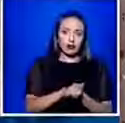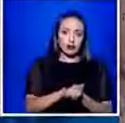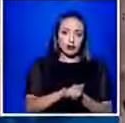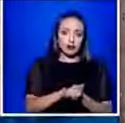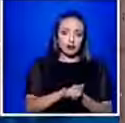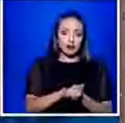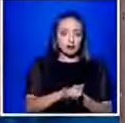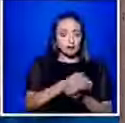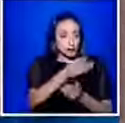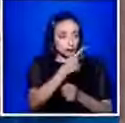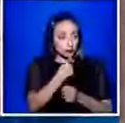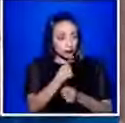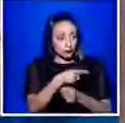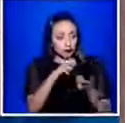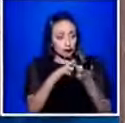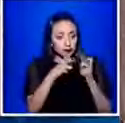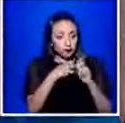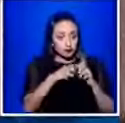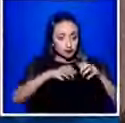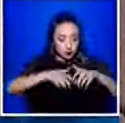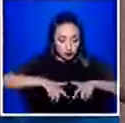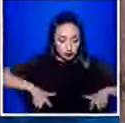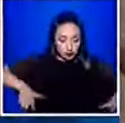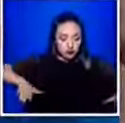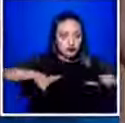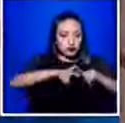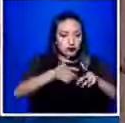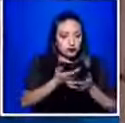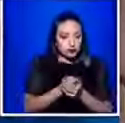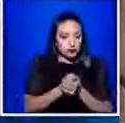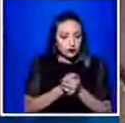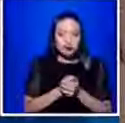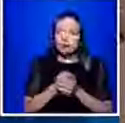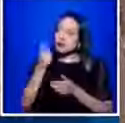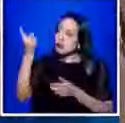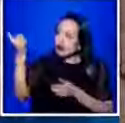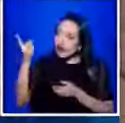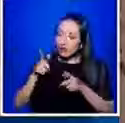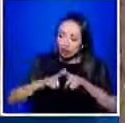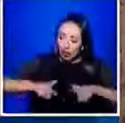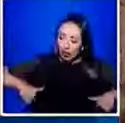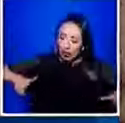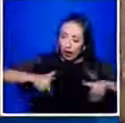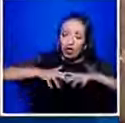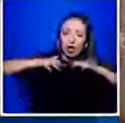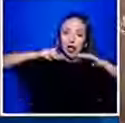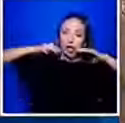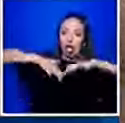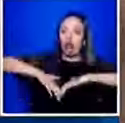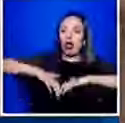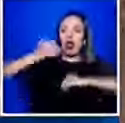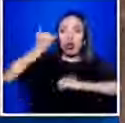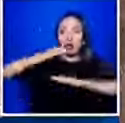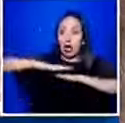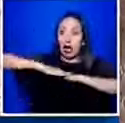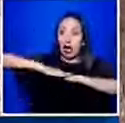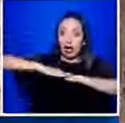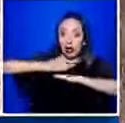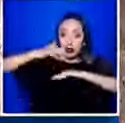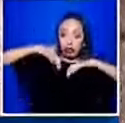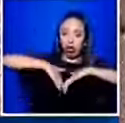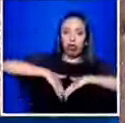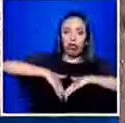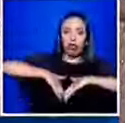la consecuencia, ¿no? Porque hecho cocha y ya se está hundiendo. Por supuesto, esto era planito. Y ahorita vea ya